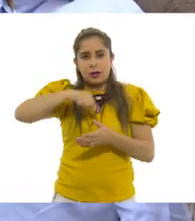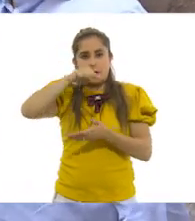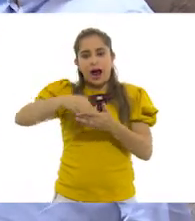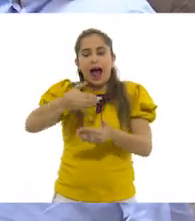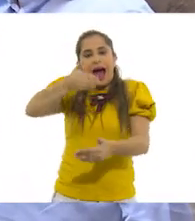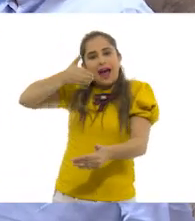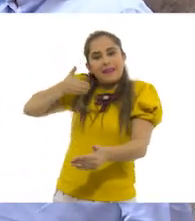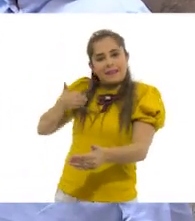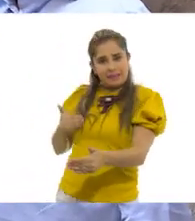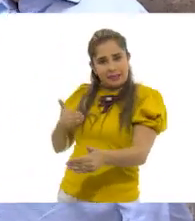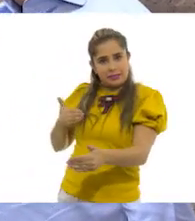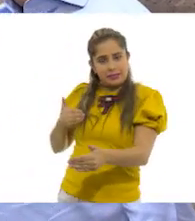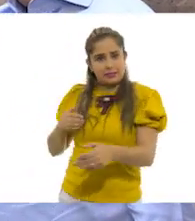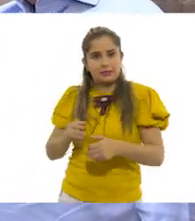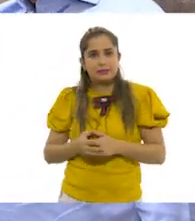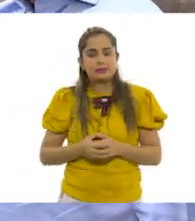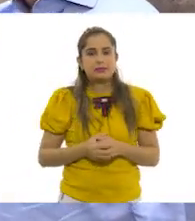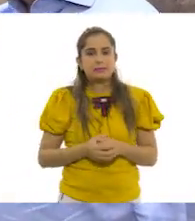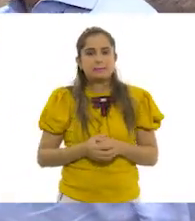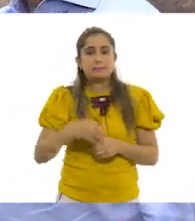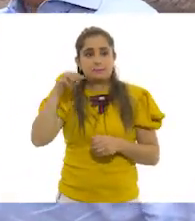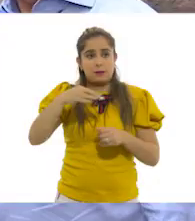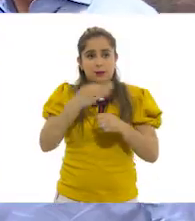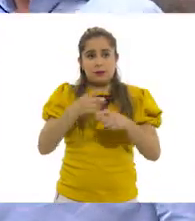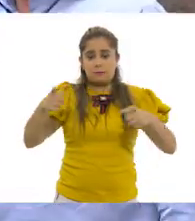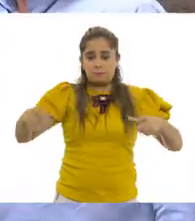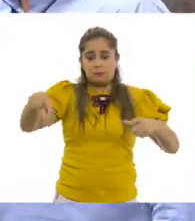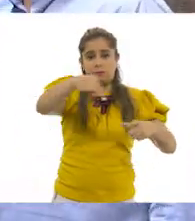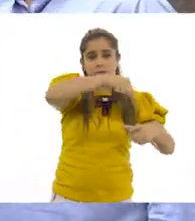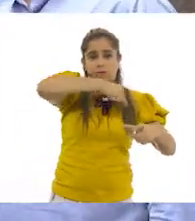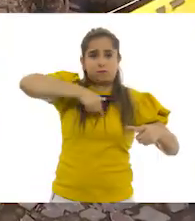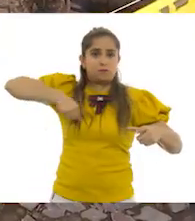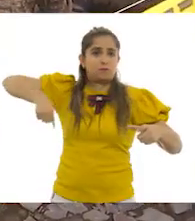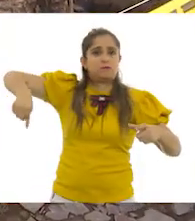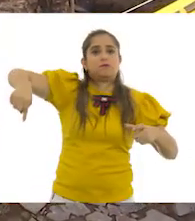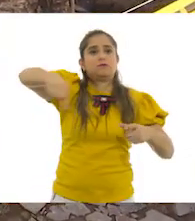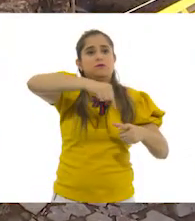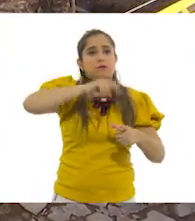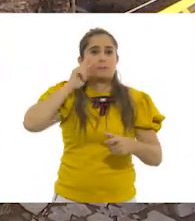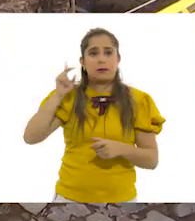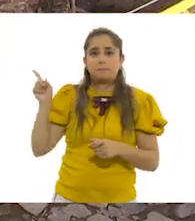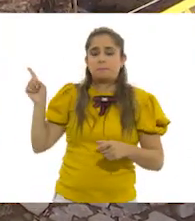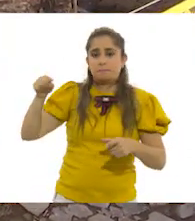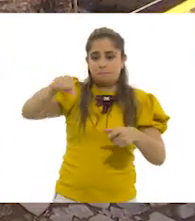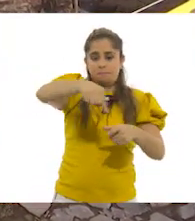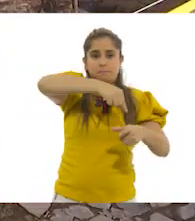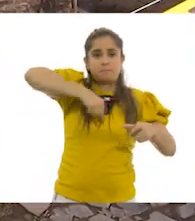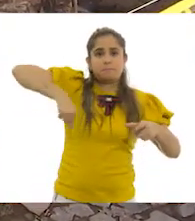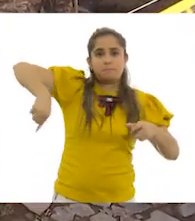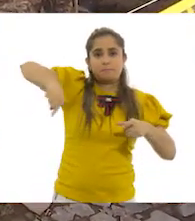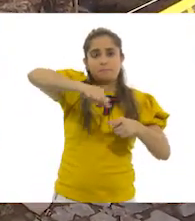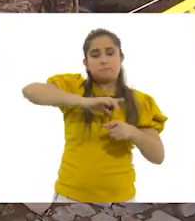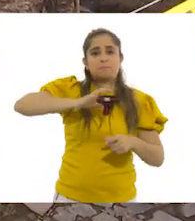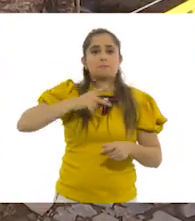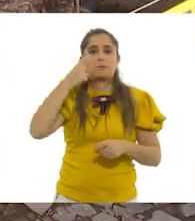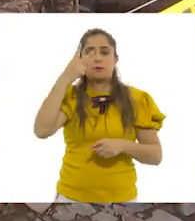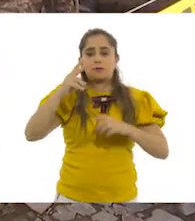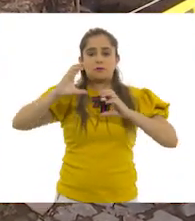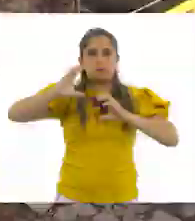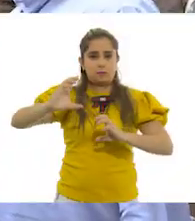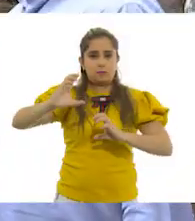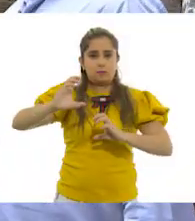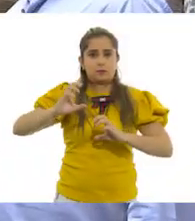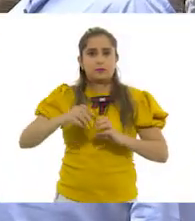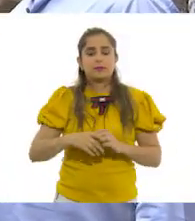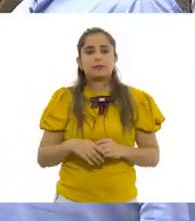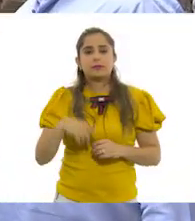parte Sí, este es un gran círculo lo que tenemos aquí, que estamos viendo, ¿no? Sí, que vamos a caminarlo. Son dos cuerpos arquitectónicos lo que tenemos, aquí